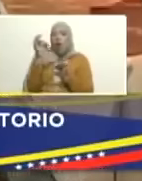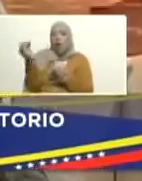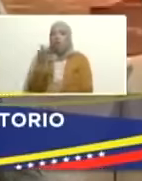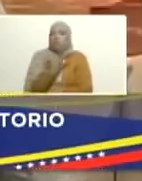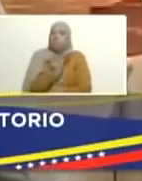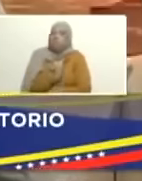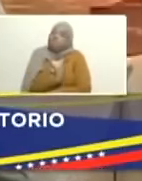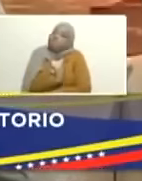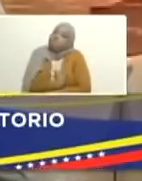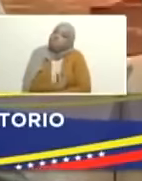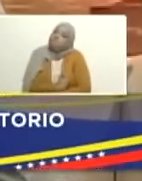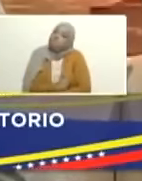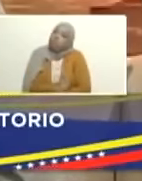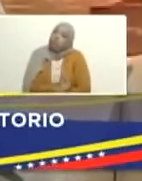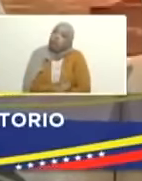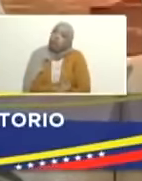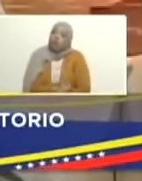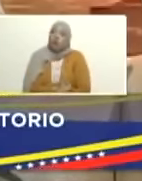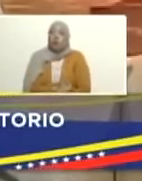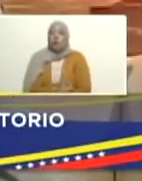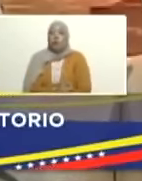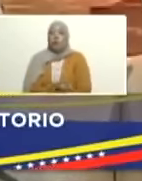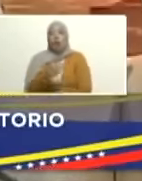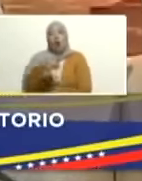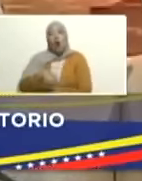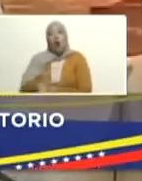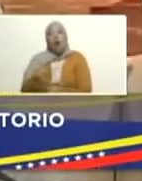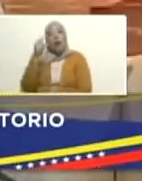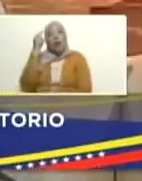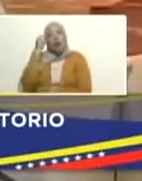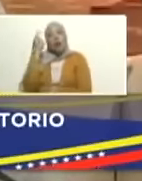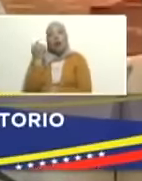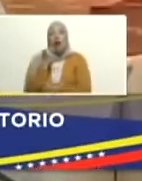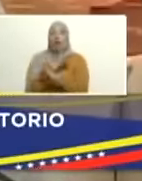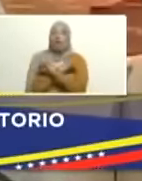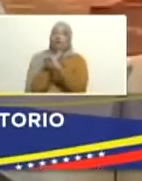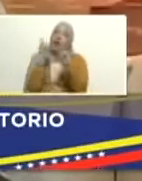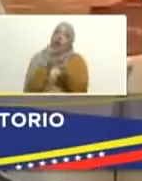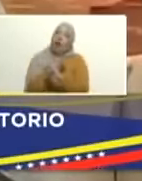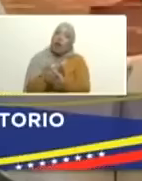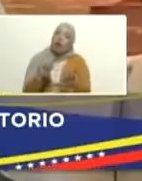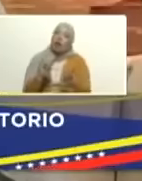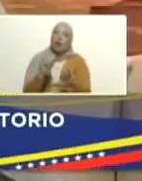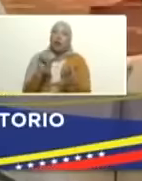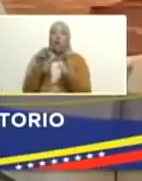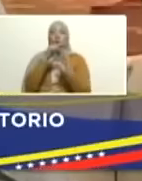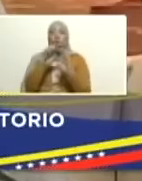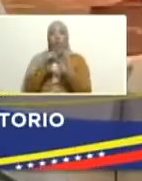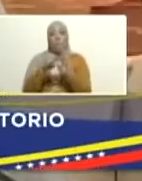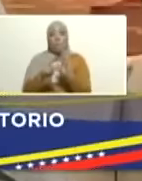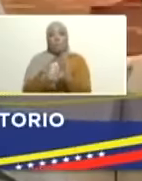Por eso me alegra que el día de hoy, en cumplimiento de los acuerdos